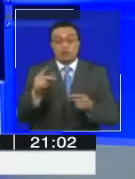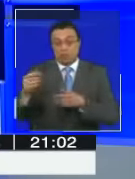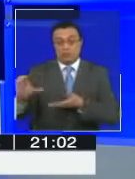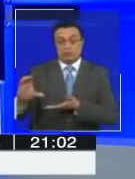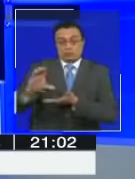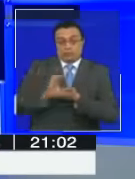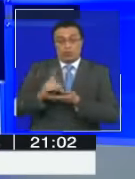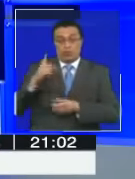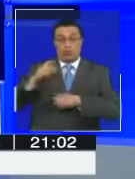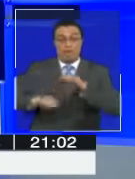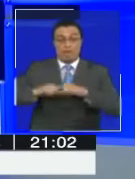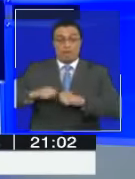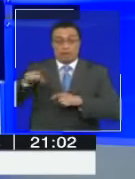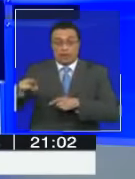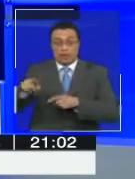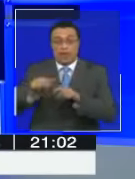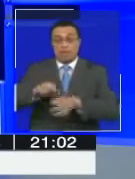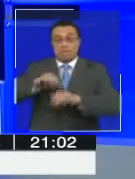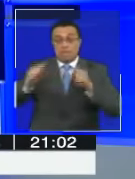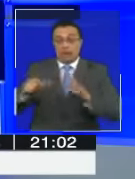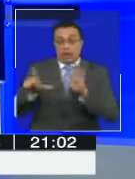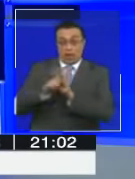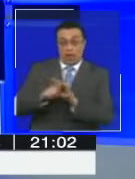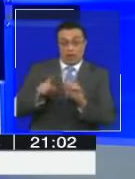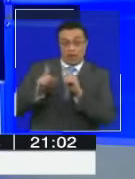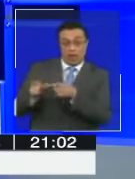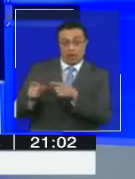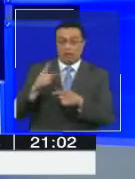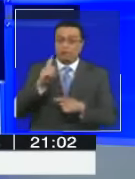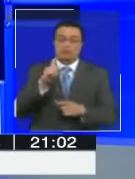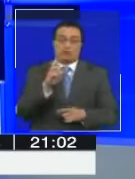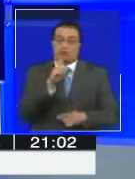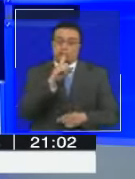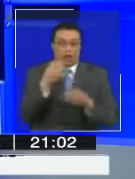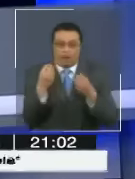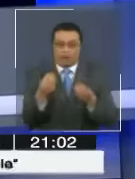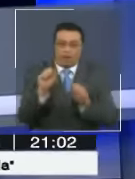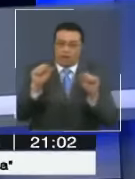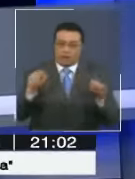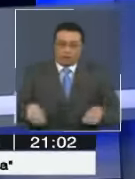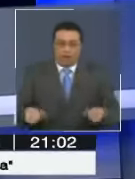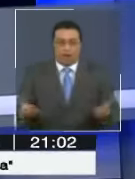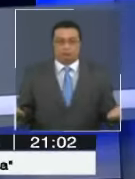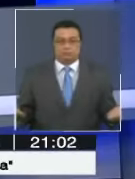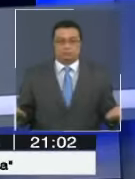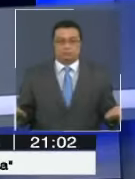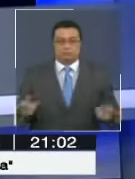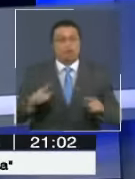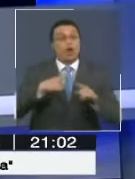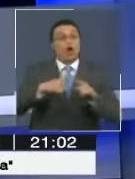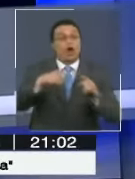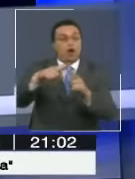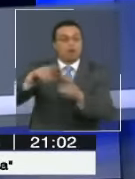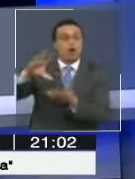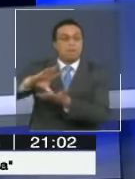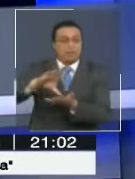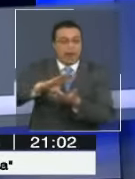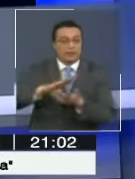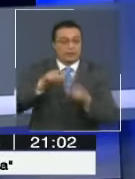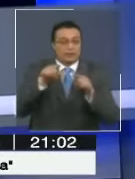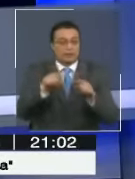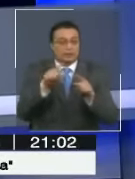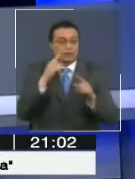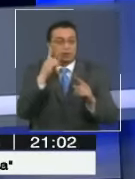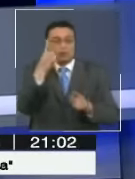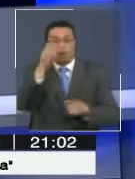sueldo de una empresa sobre la cual además se legisla es incorrecto e inaceptable. En otros países, el solo hecho de que